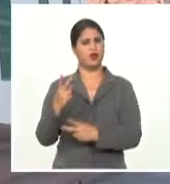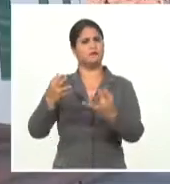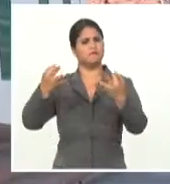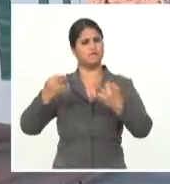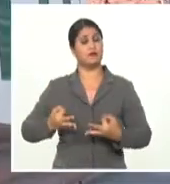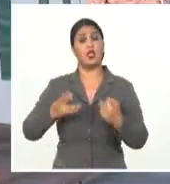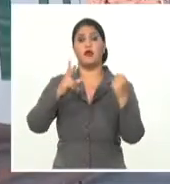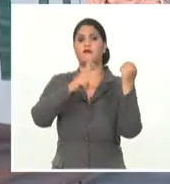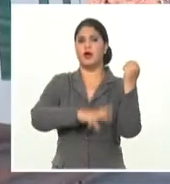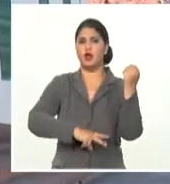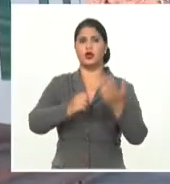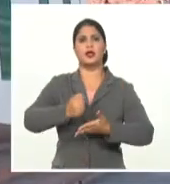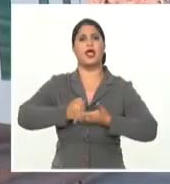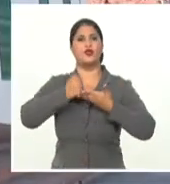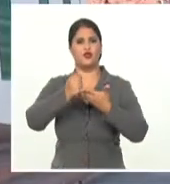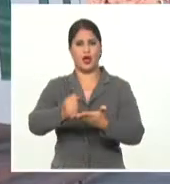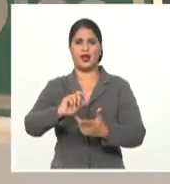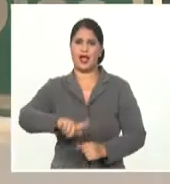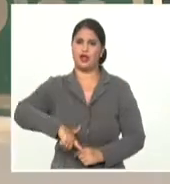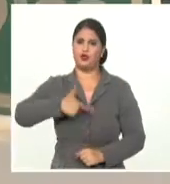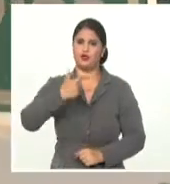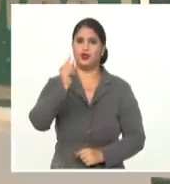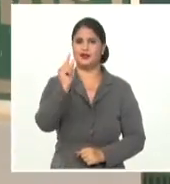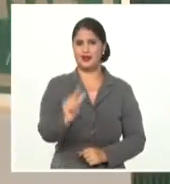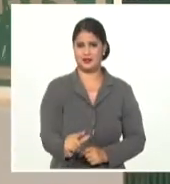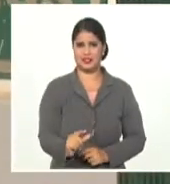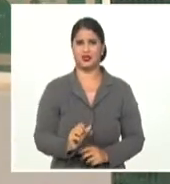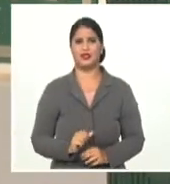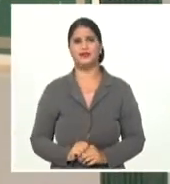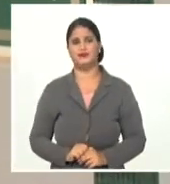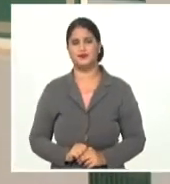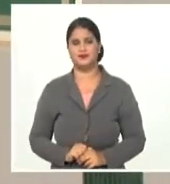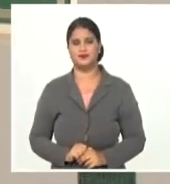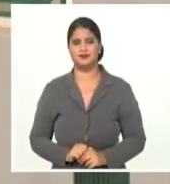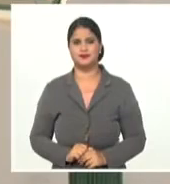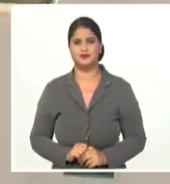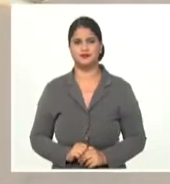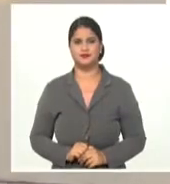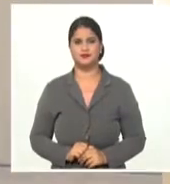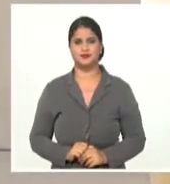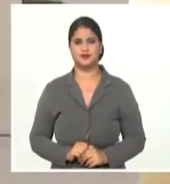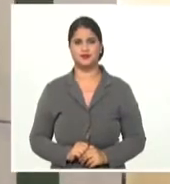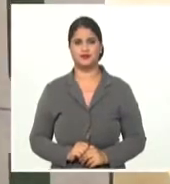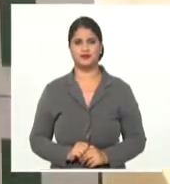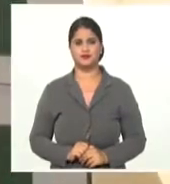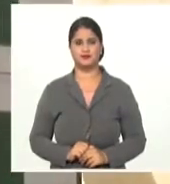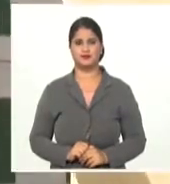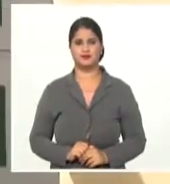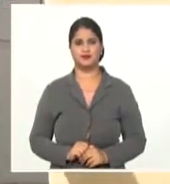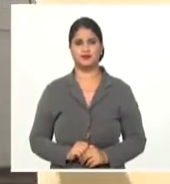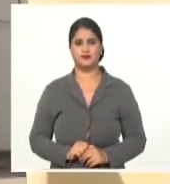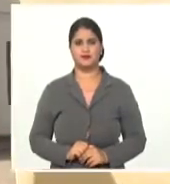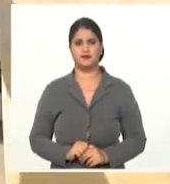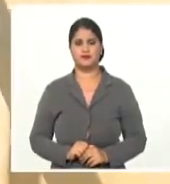permitirá enriquecer el conocimiento. En Camagüey, Aime Amargos, Sistema Informativo de la Televisión Cubana.